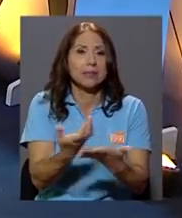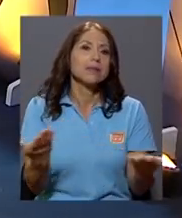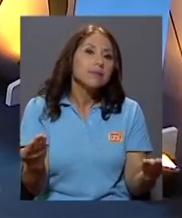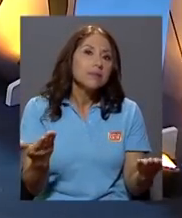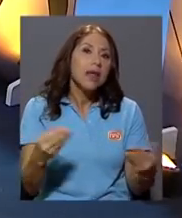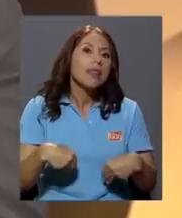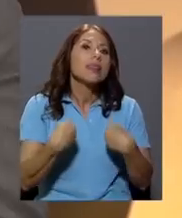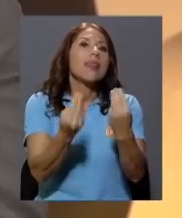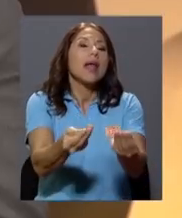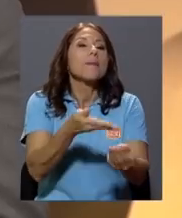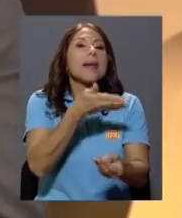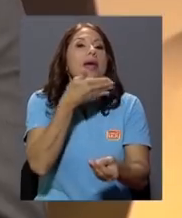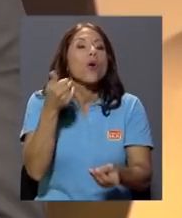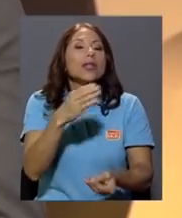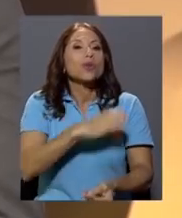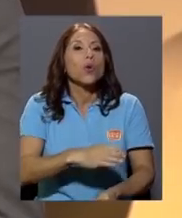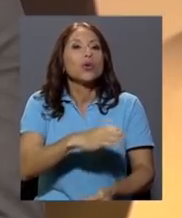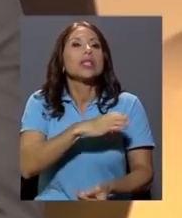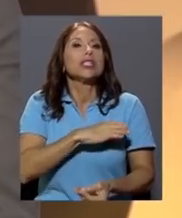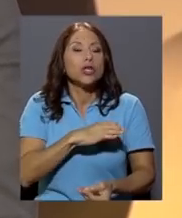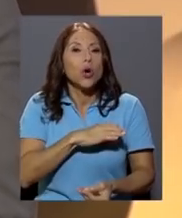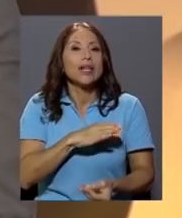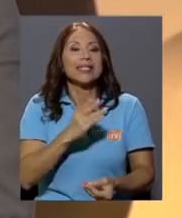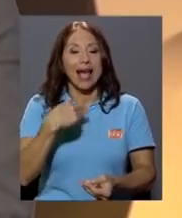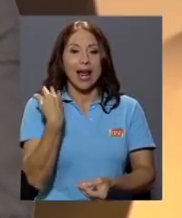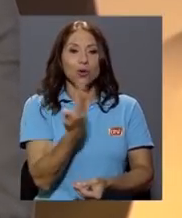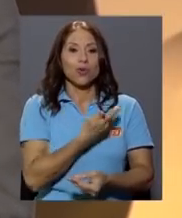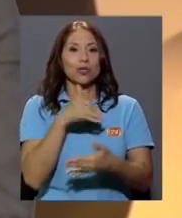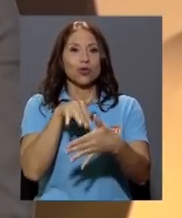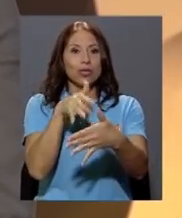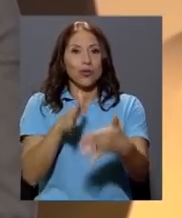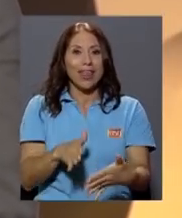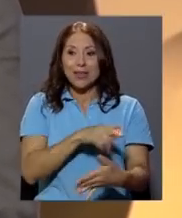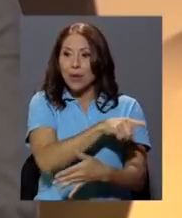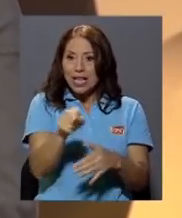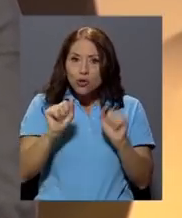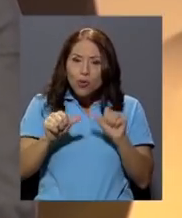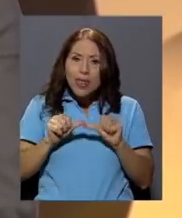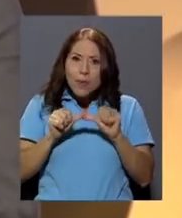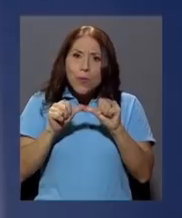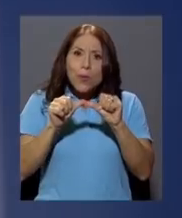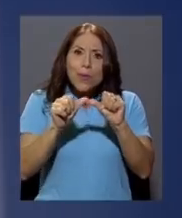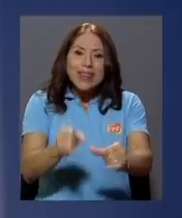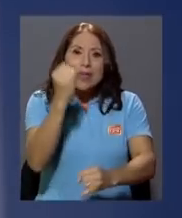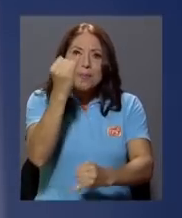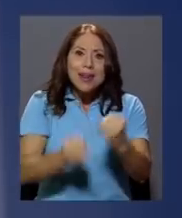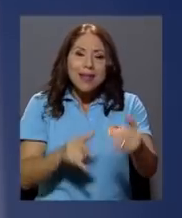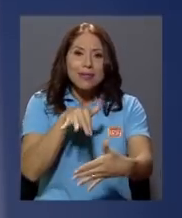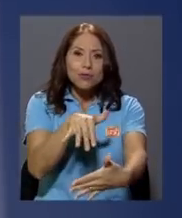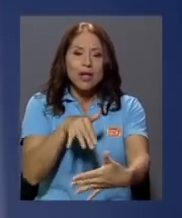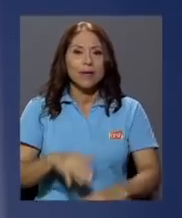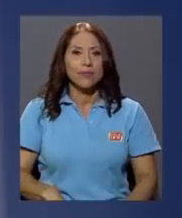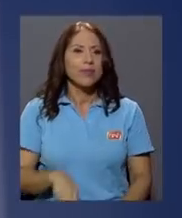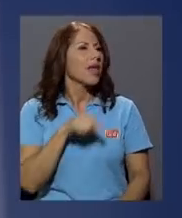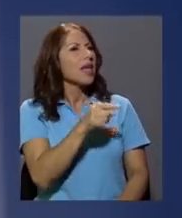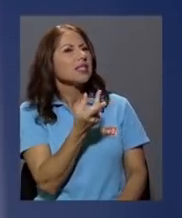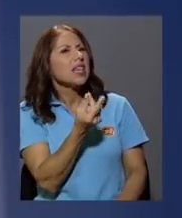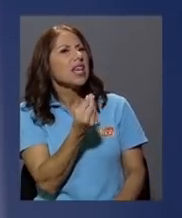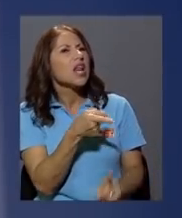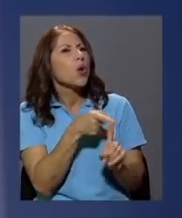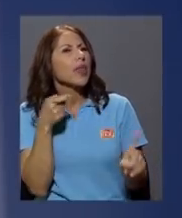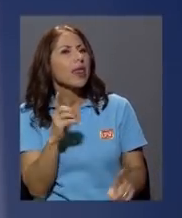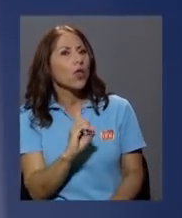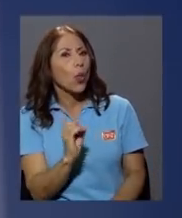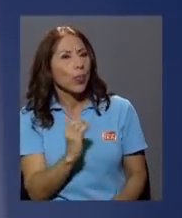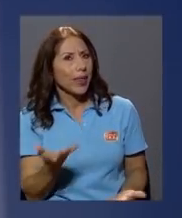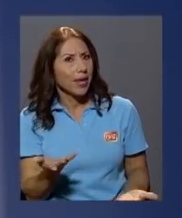a nuestros estudiantes para que puedan concluir sus estudios superiores. ¿De dónde sale ese dinero? ¿De la parte operativa?